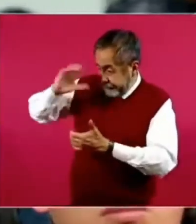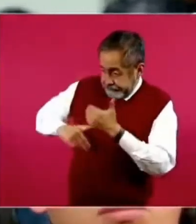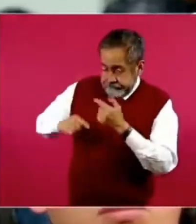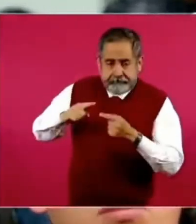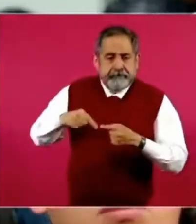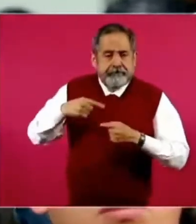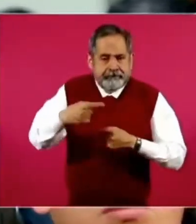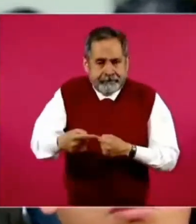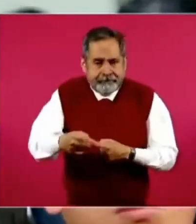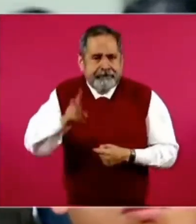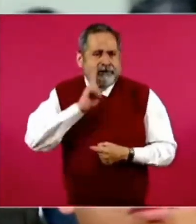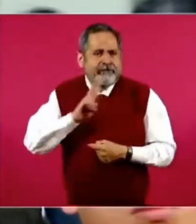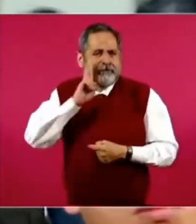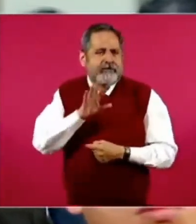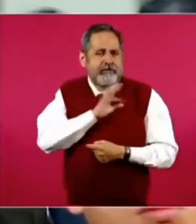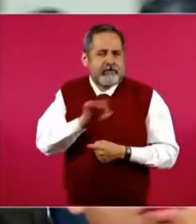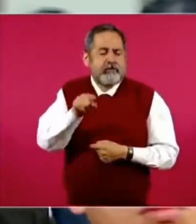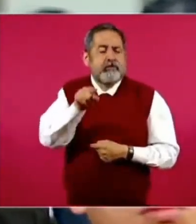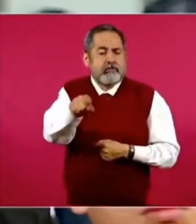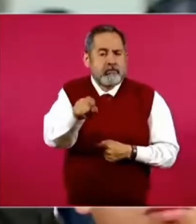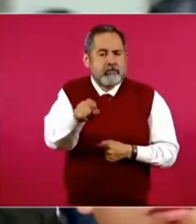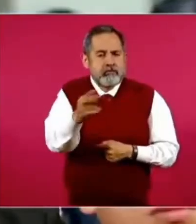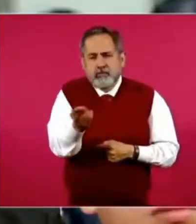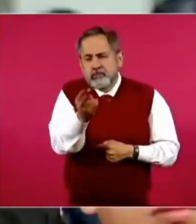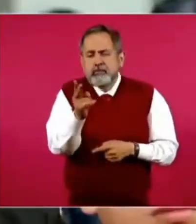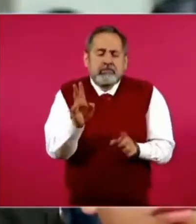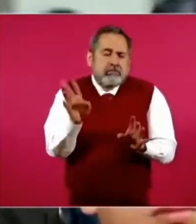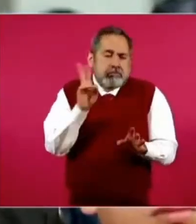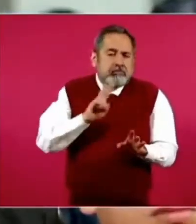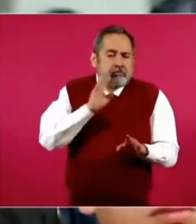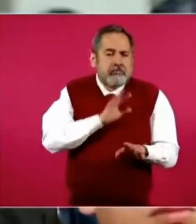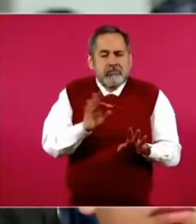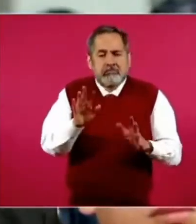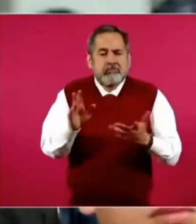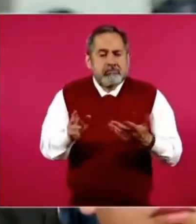a ver la posibilidad de que usted pudiera